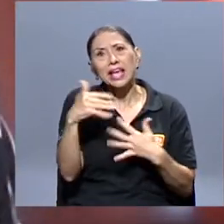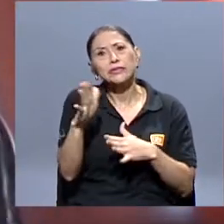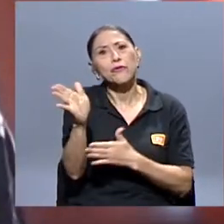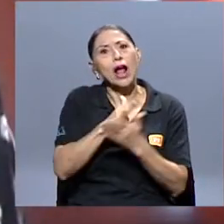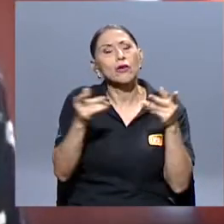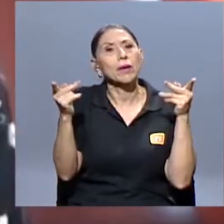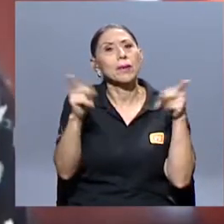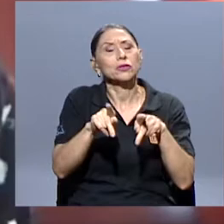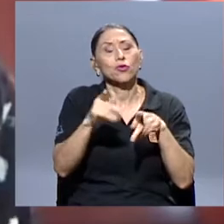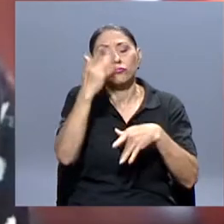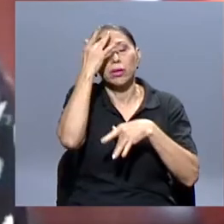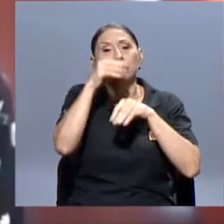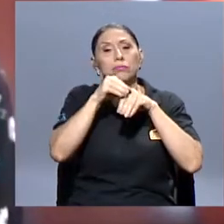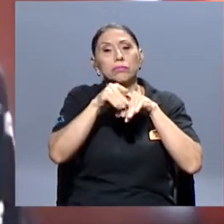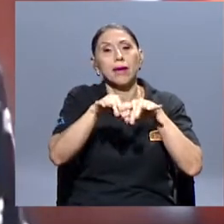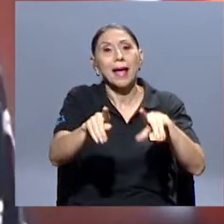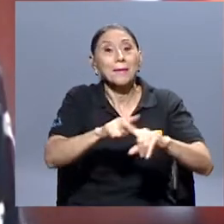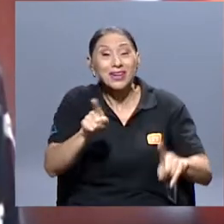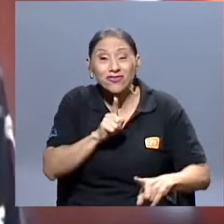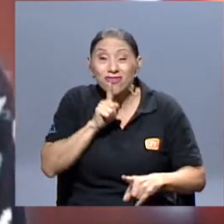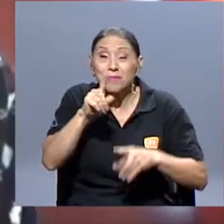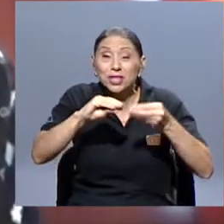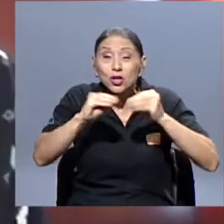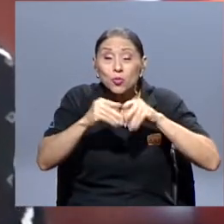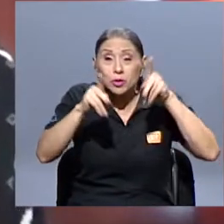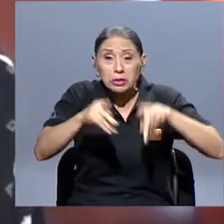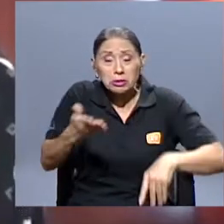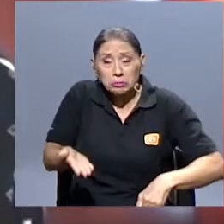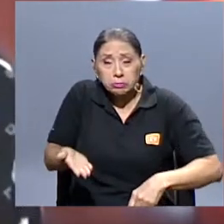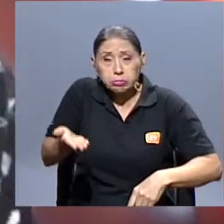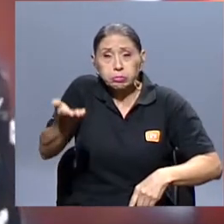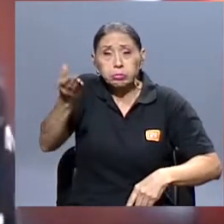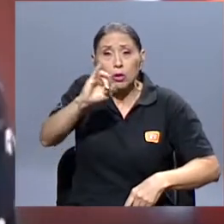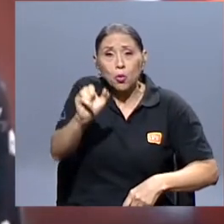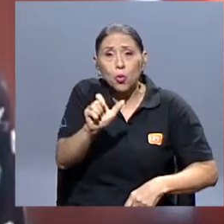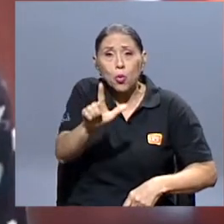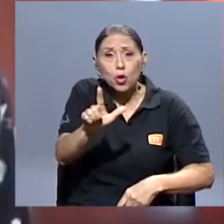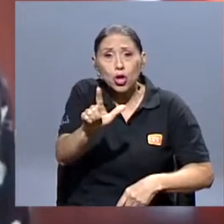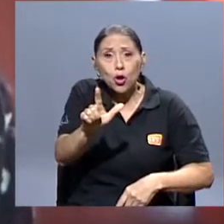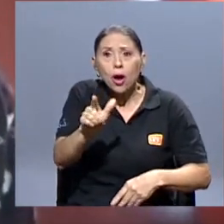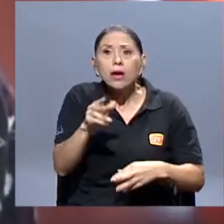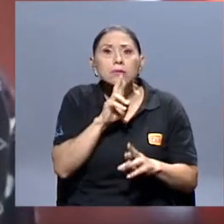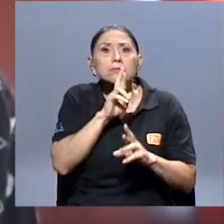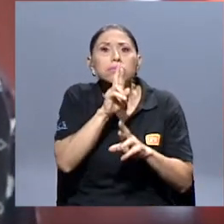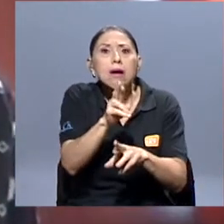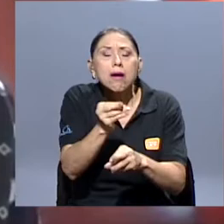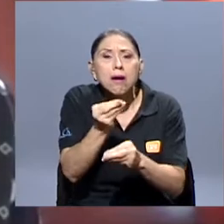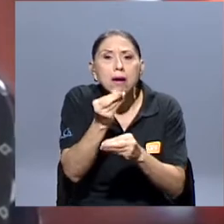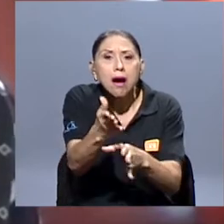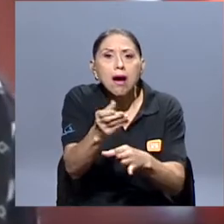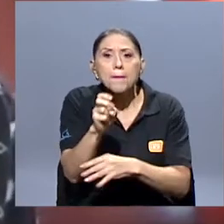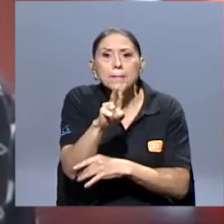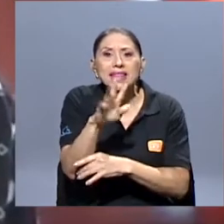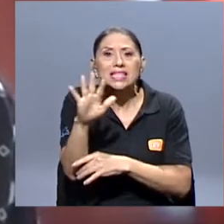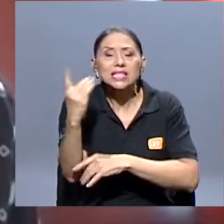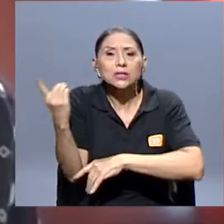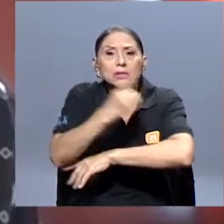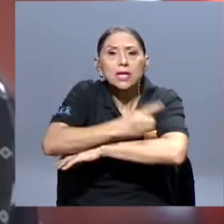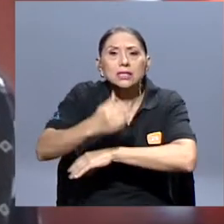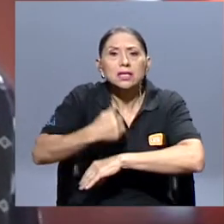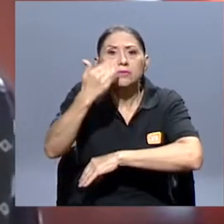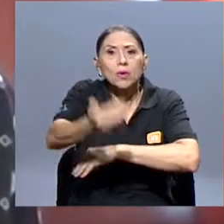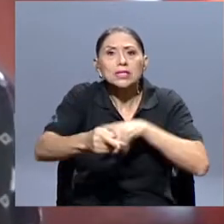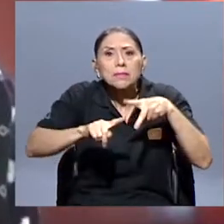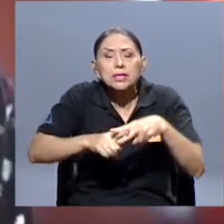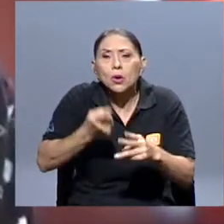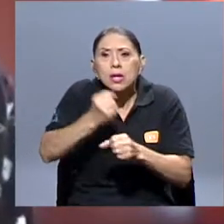episodio epidémico, pero la ola se reaccionó a los 25 días después de que empezaran a aumentar las